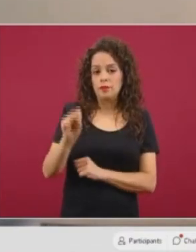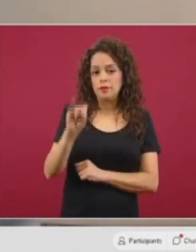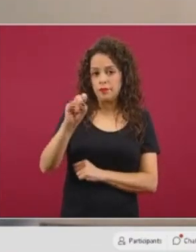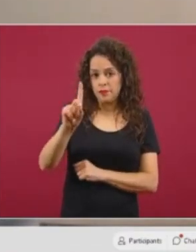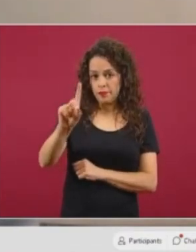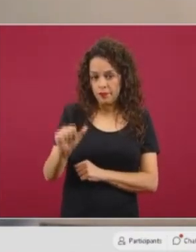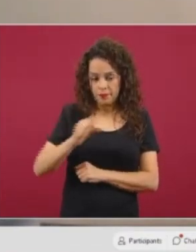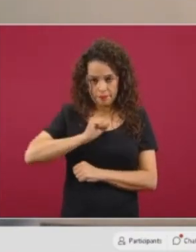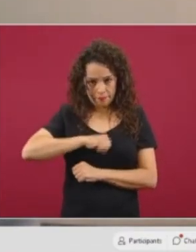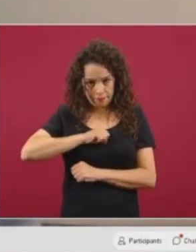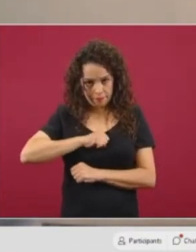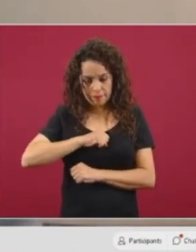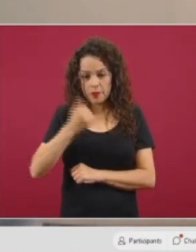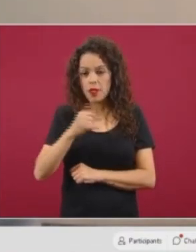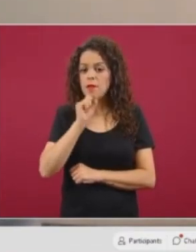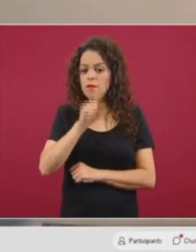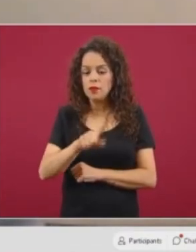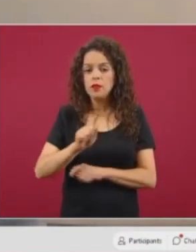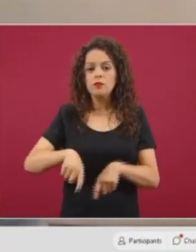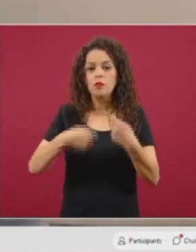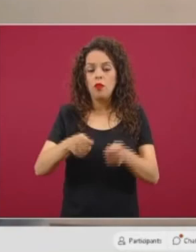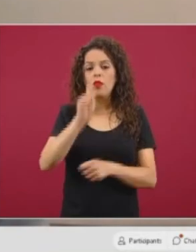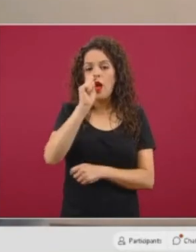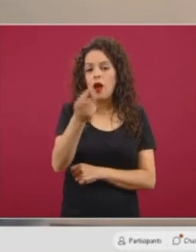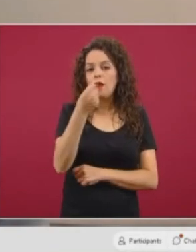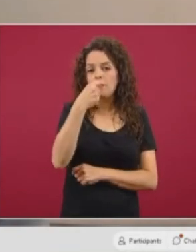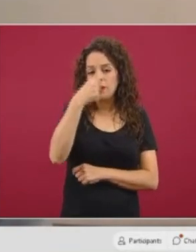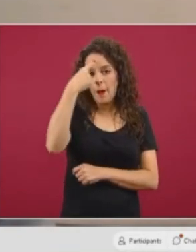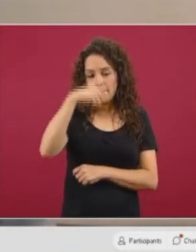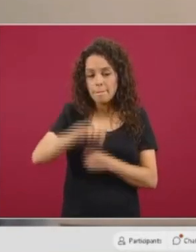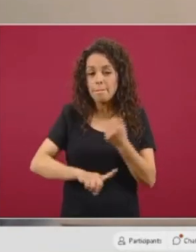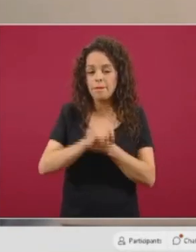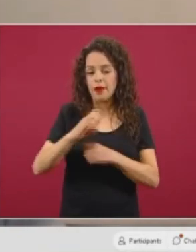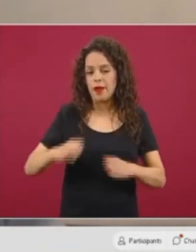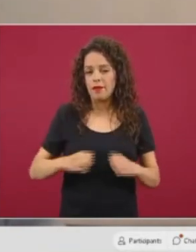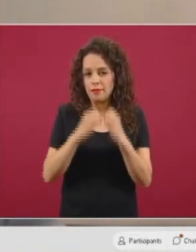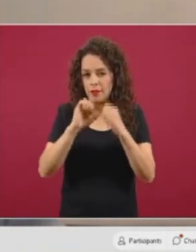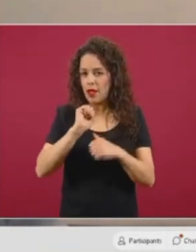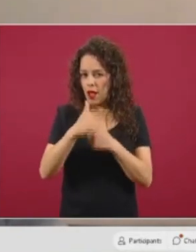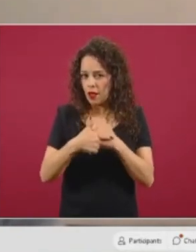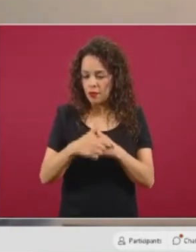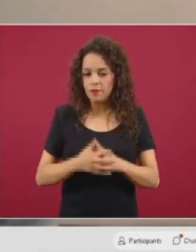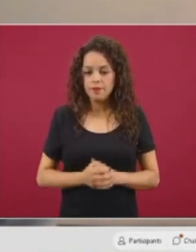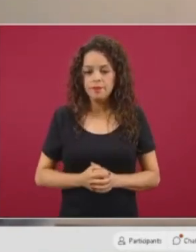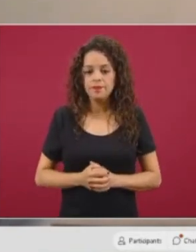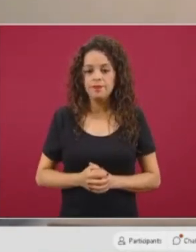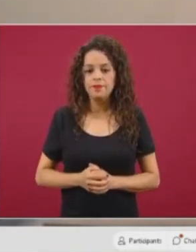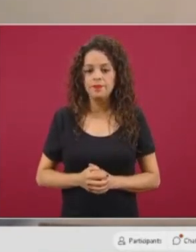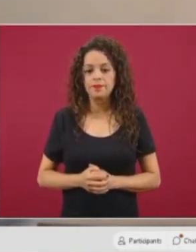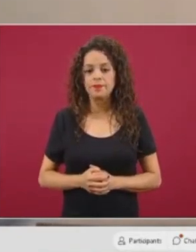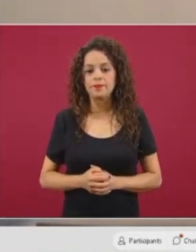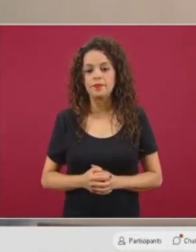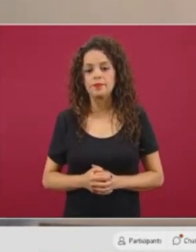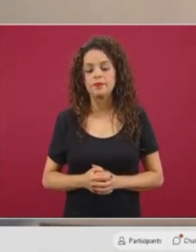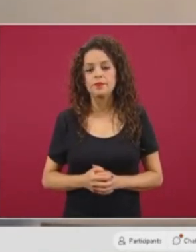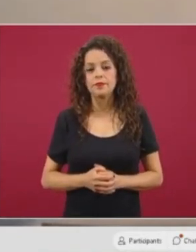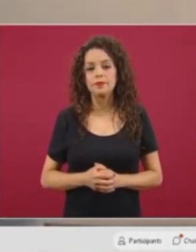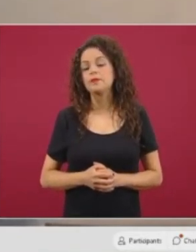se ofrece anticoncepción de emergencia, y la anticoncepción de emergencia es lo que ya mencionaban